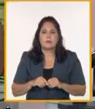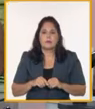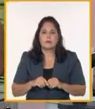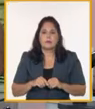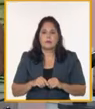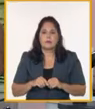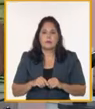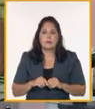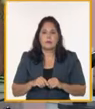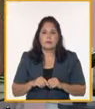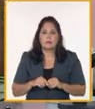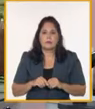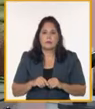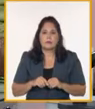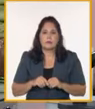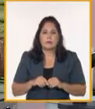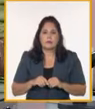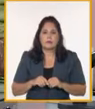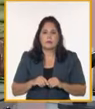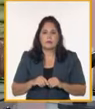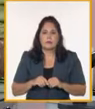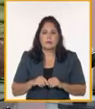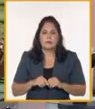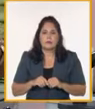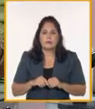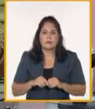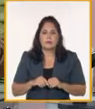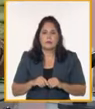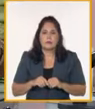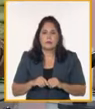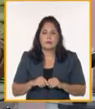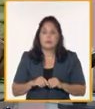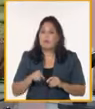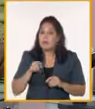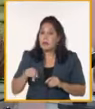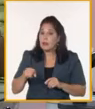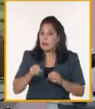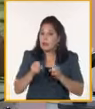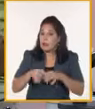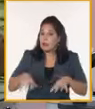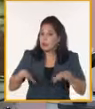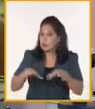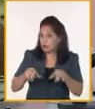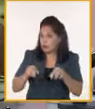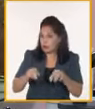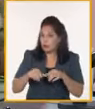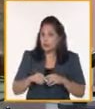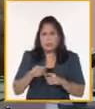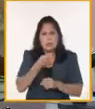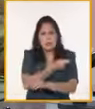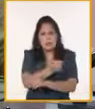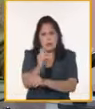lo tiene un papel central en todo este trabajo de crear las condiciones ministro se está